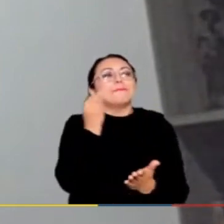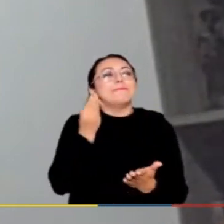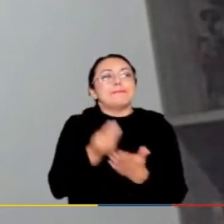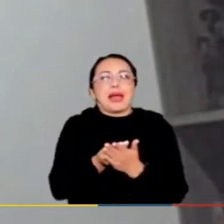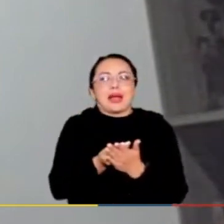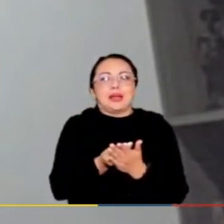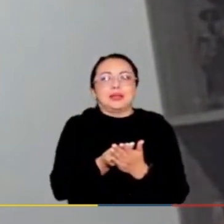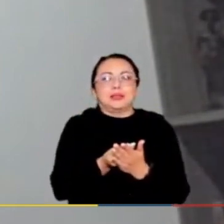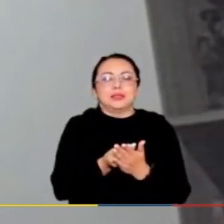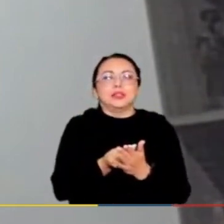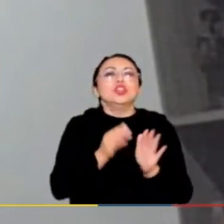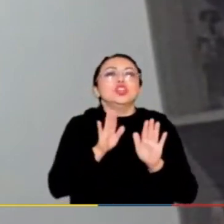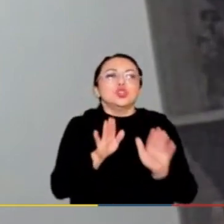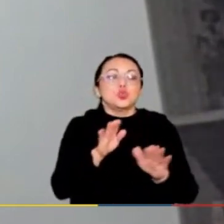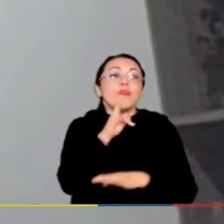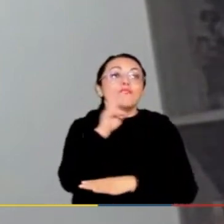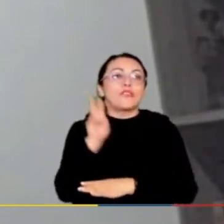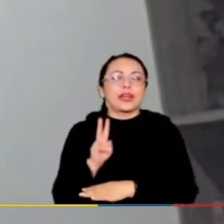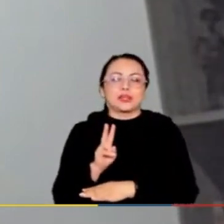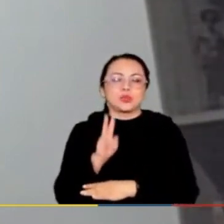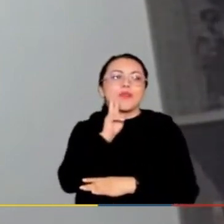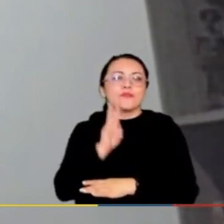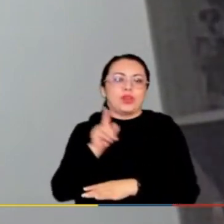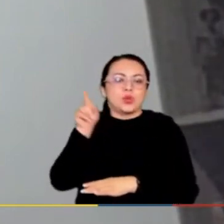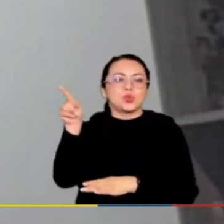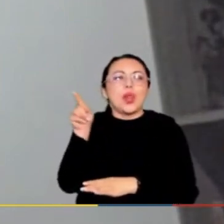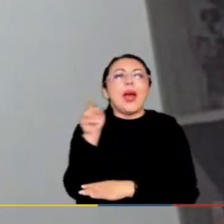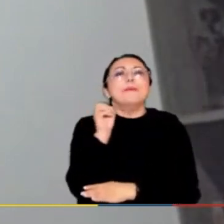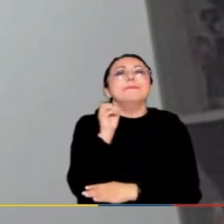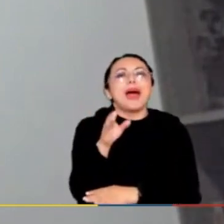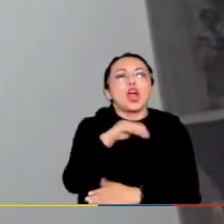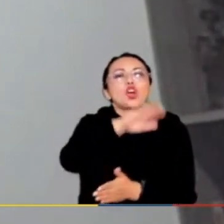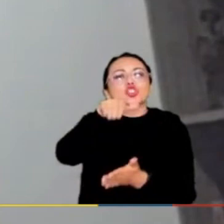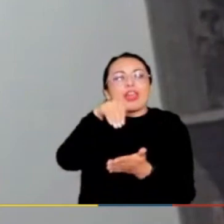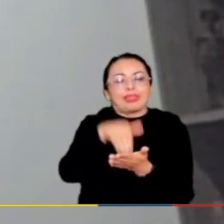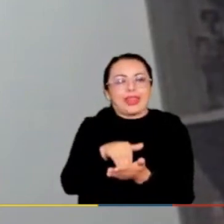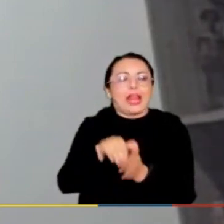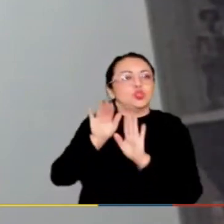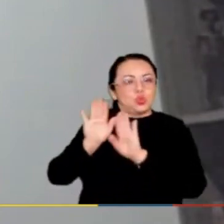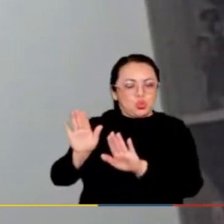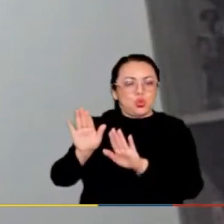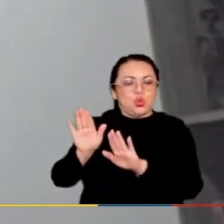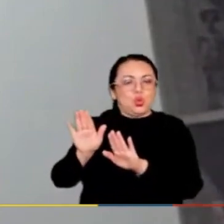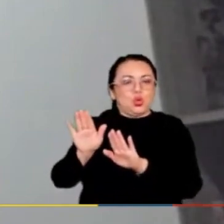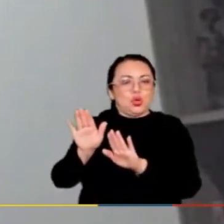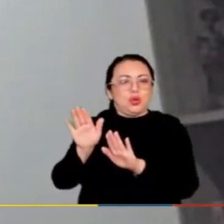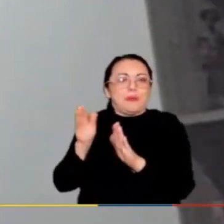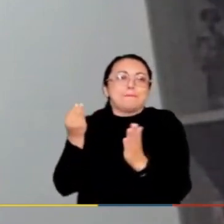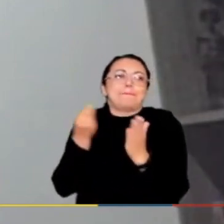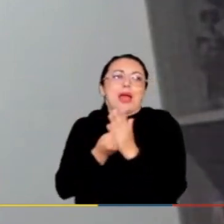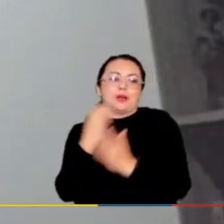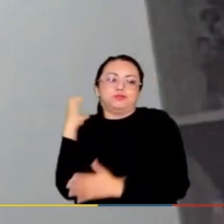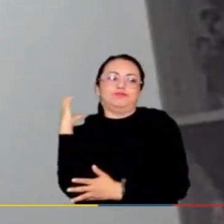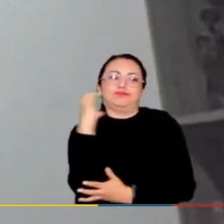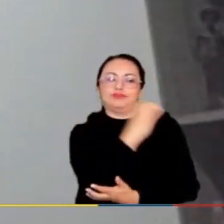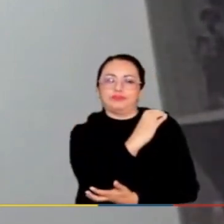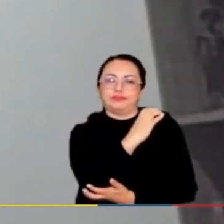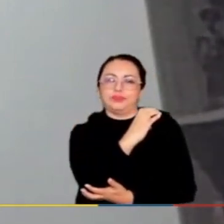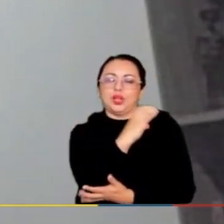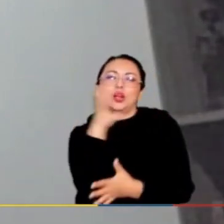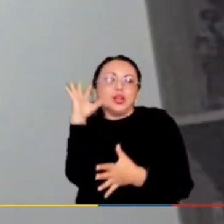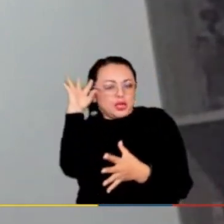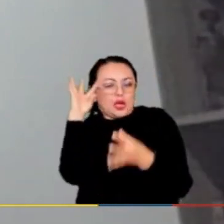de comercial de Venezuela, del Banco Central de Venezuela, a través de una